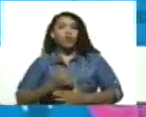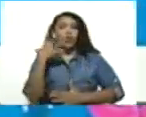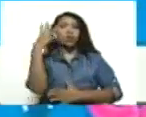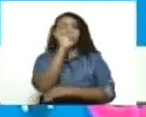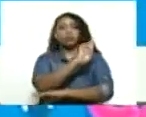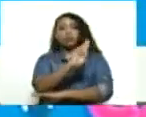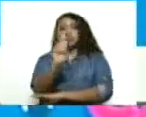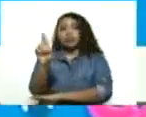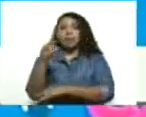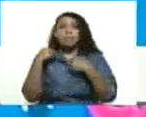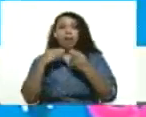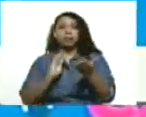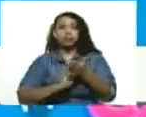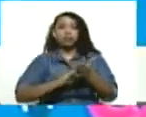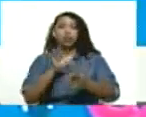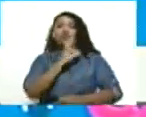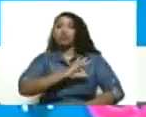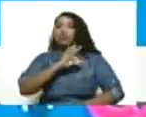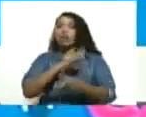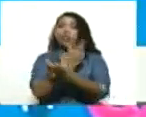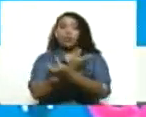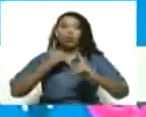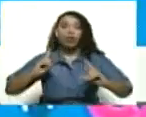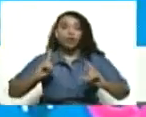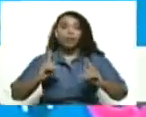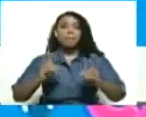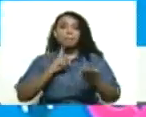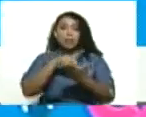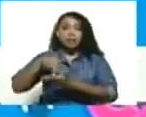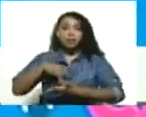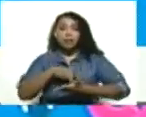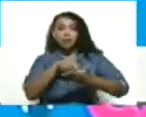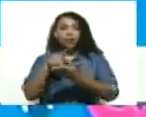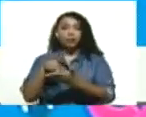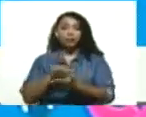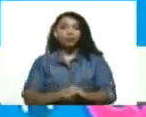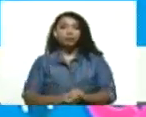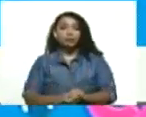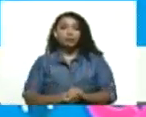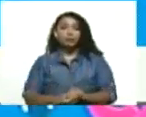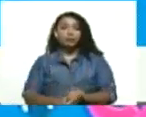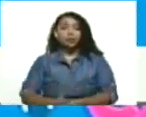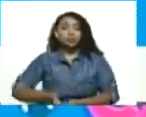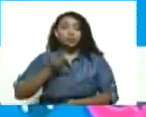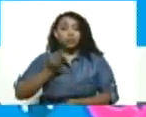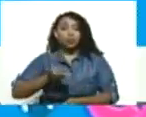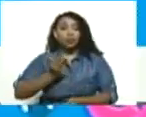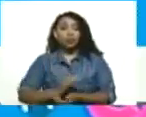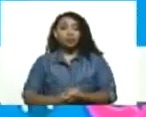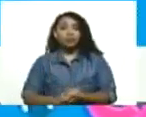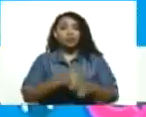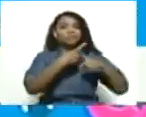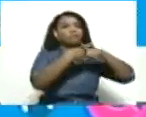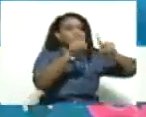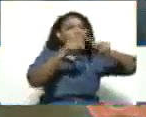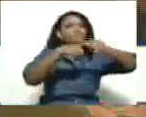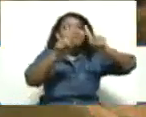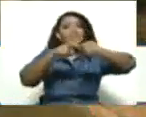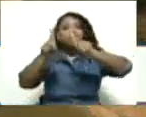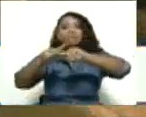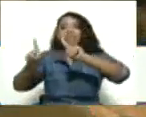república para establecer una sociedad democrática participativa y protagónica multiétnica